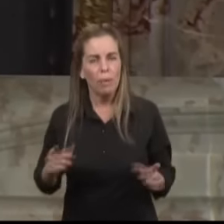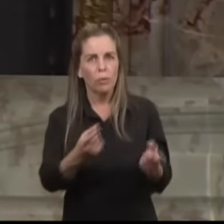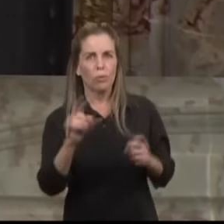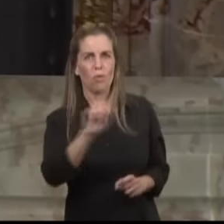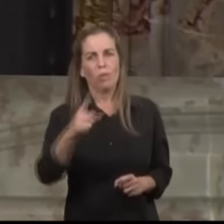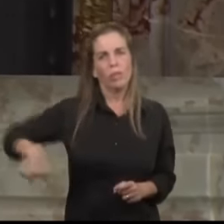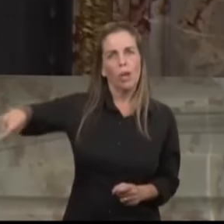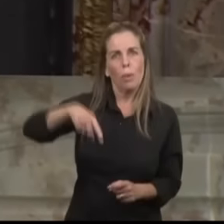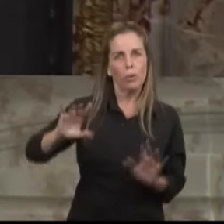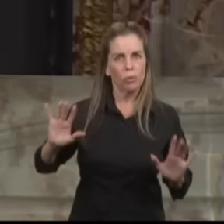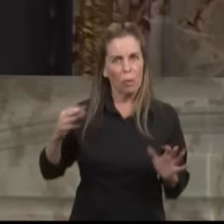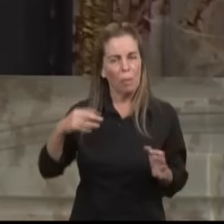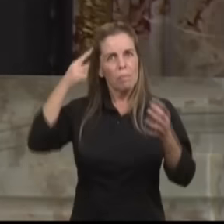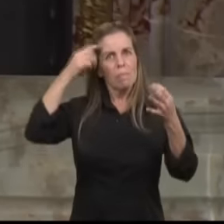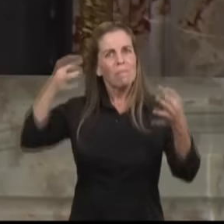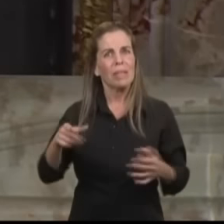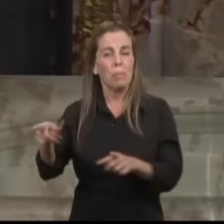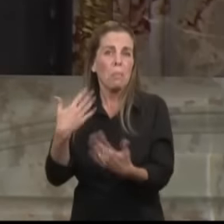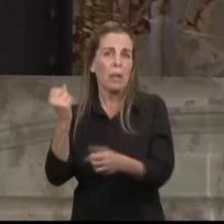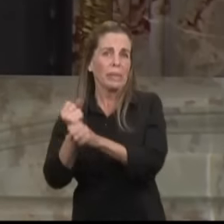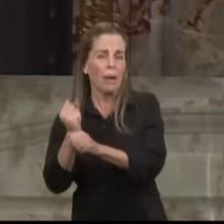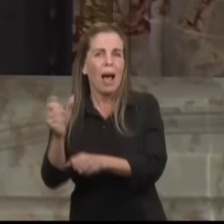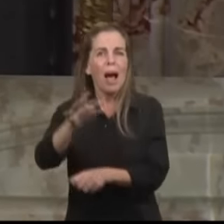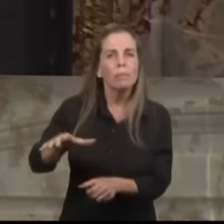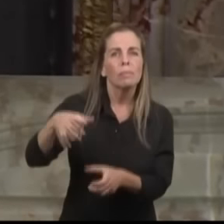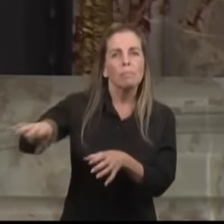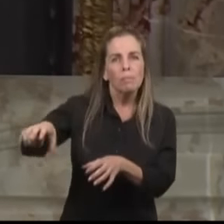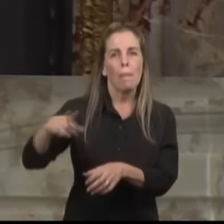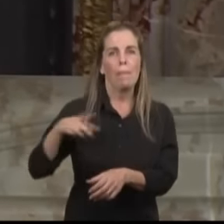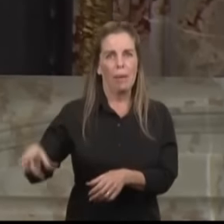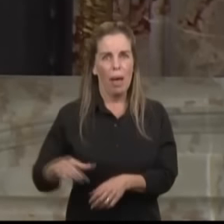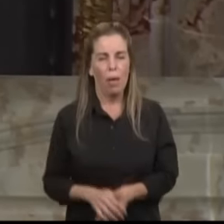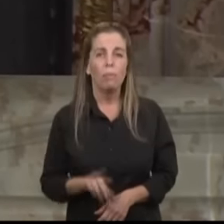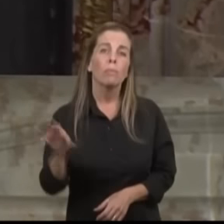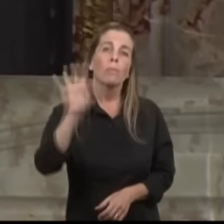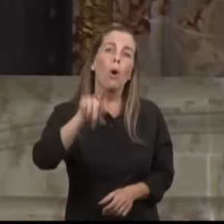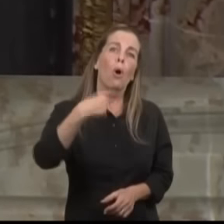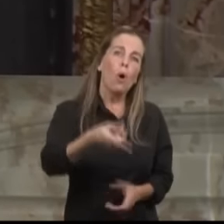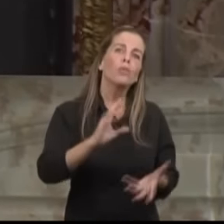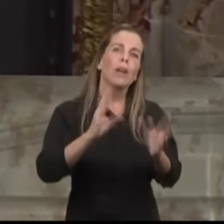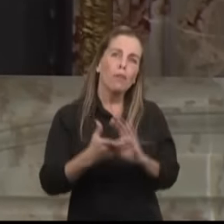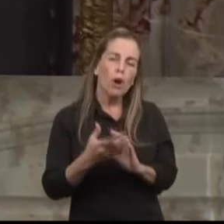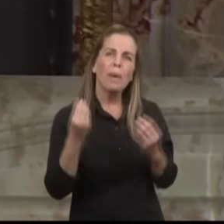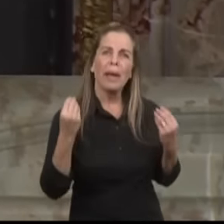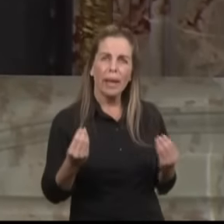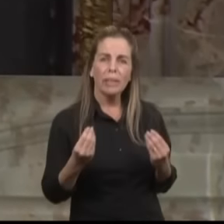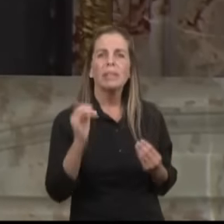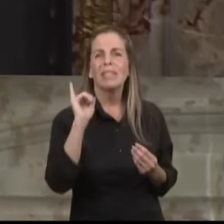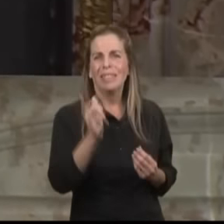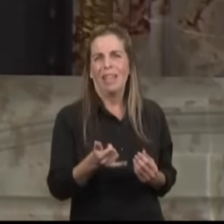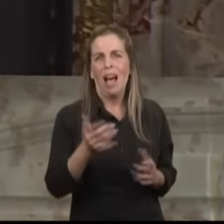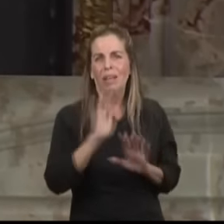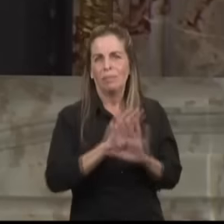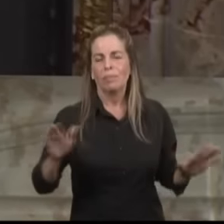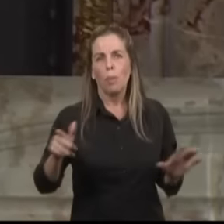ganarse la vida honestamente en el sector privado. El otro camino es uno que conocemos bien, porque el que venimos transitando